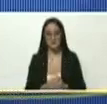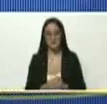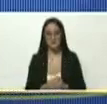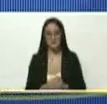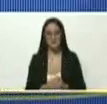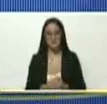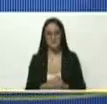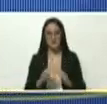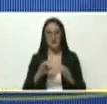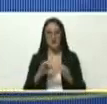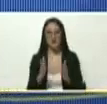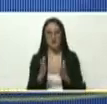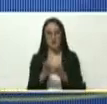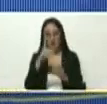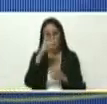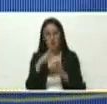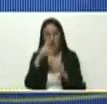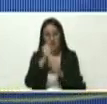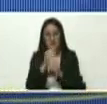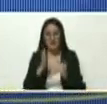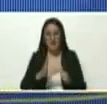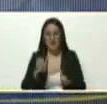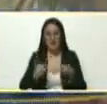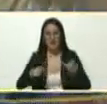la clase obrera de PDVSA.